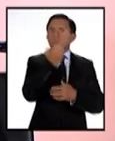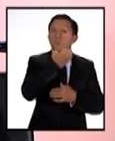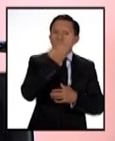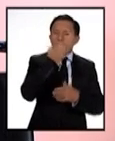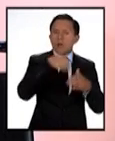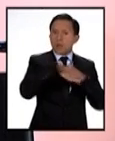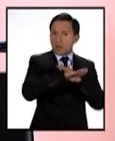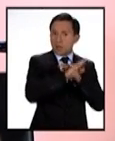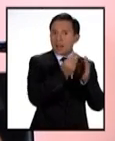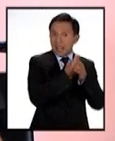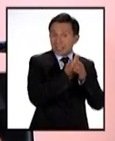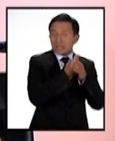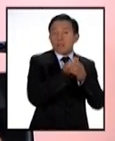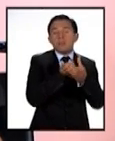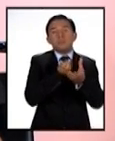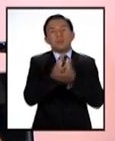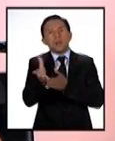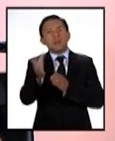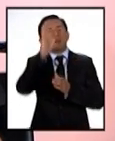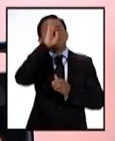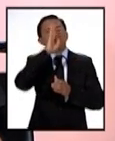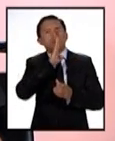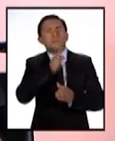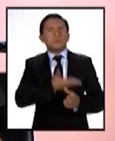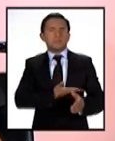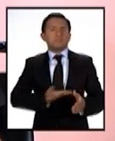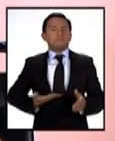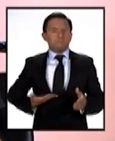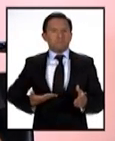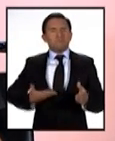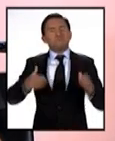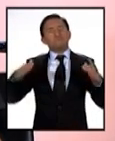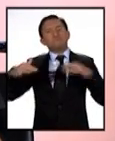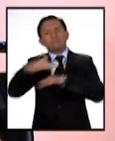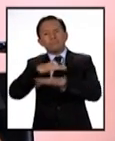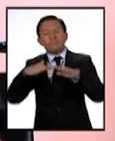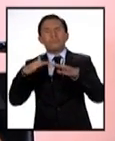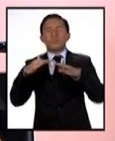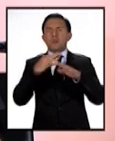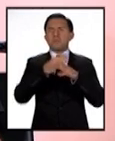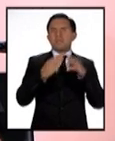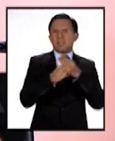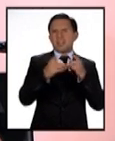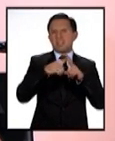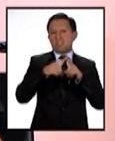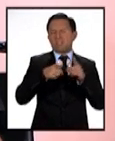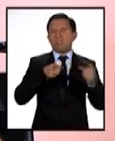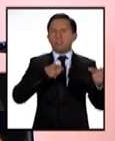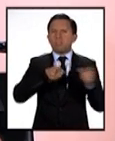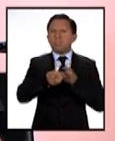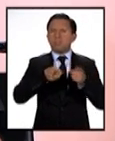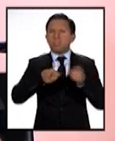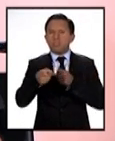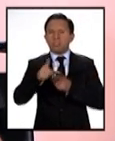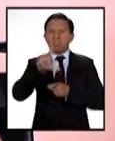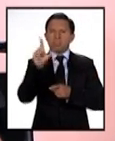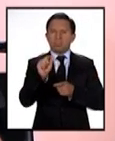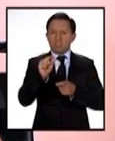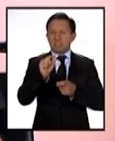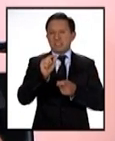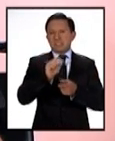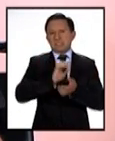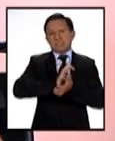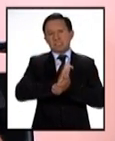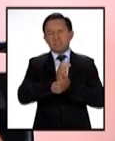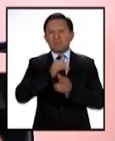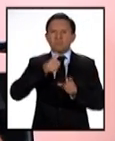patio y en las distintas materias, y pues ahí está implicada la escuela, que está siendo en este momento